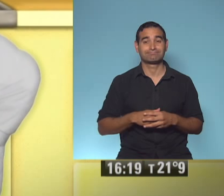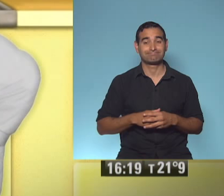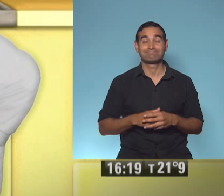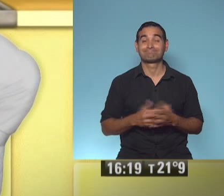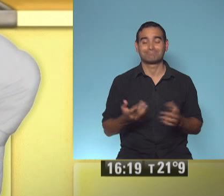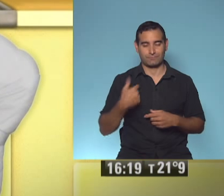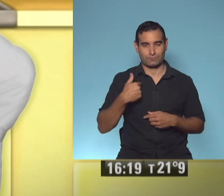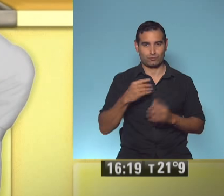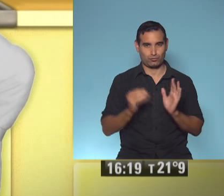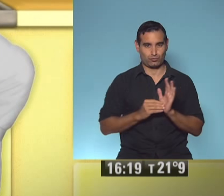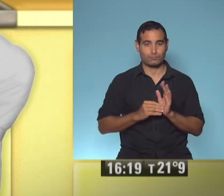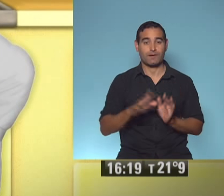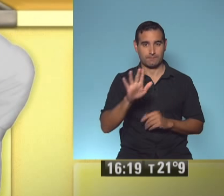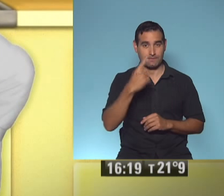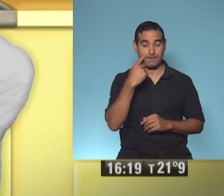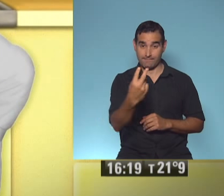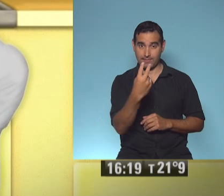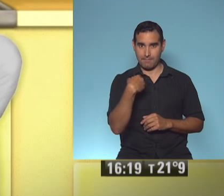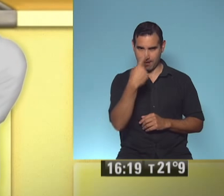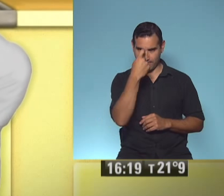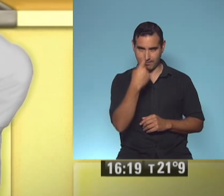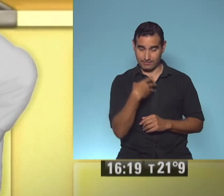Es mi turno. Mira y aprende.